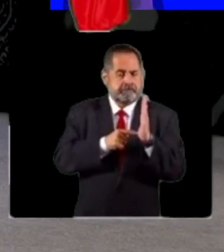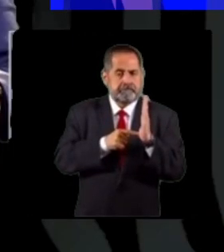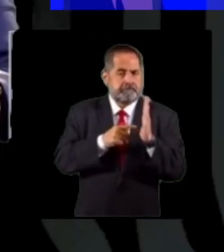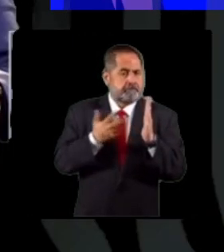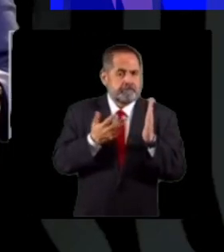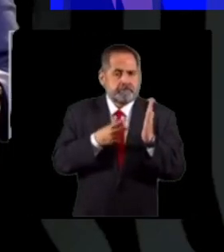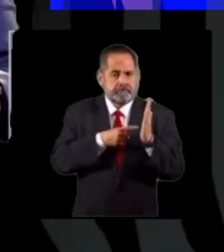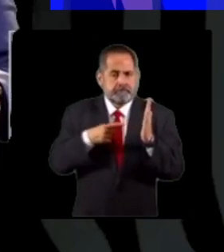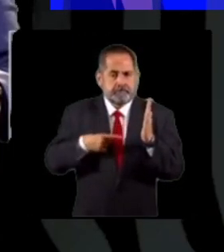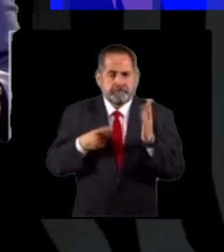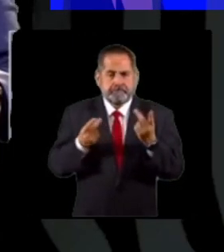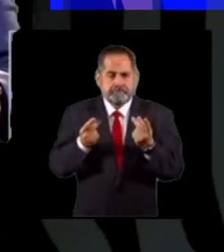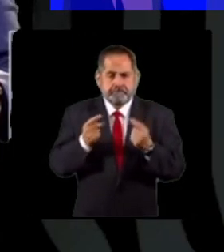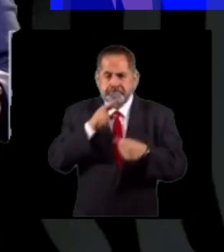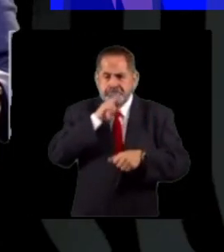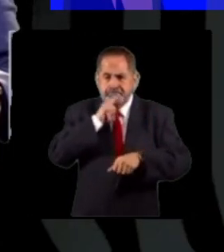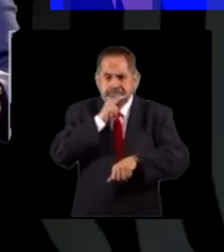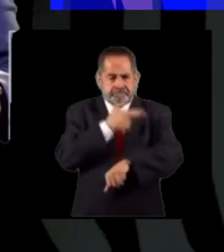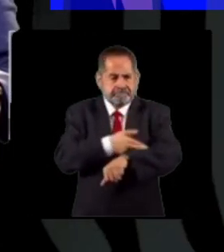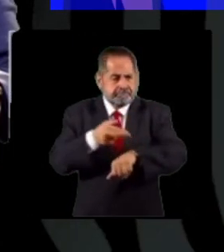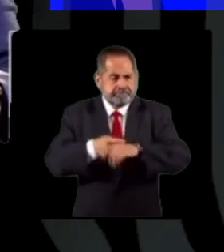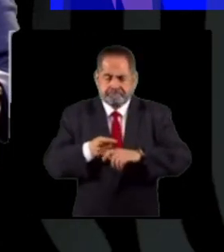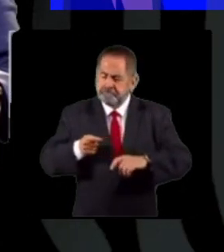rápida, expedita.